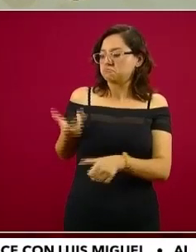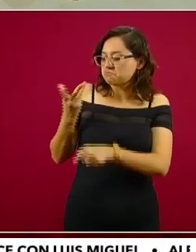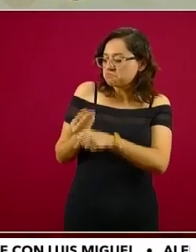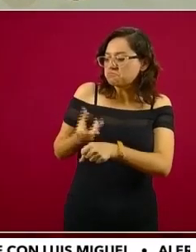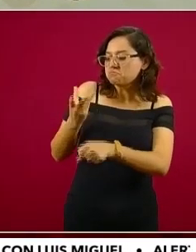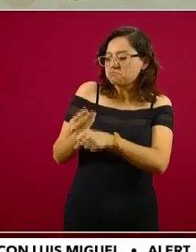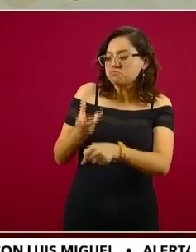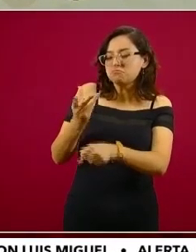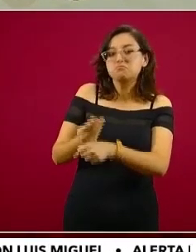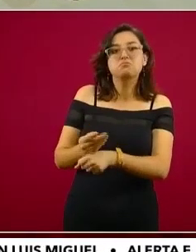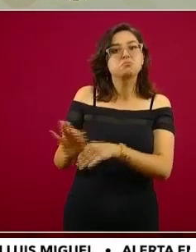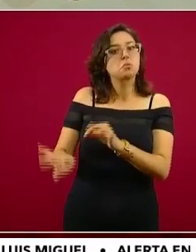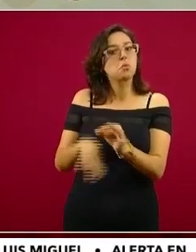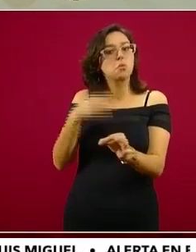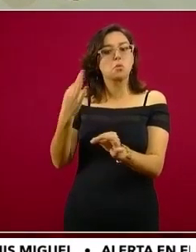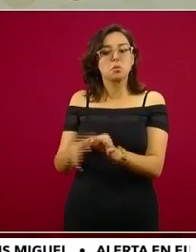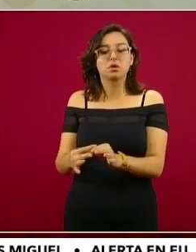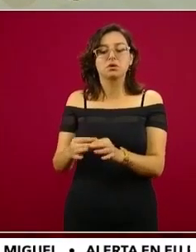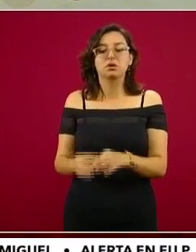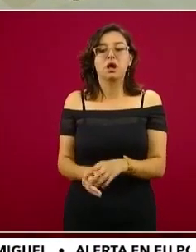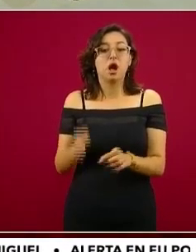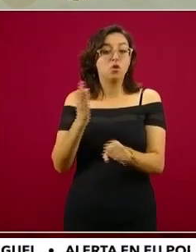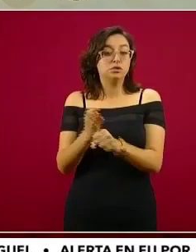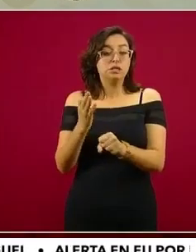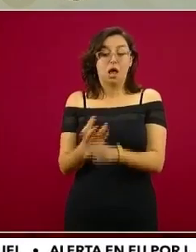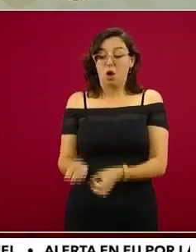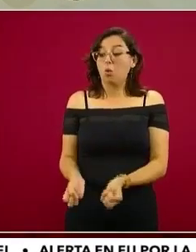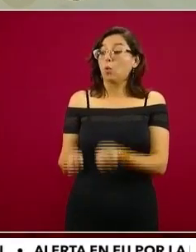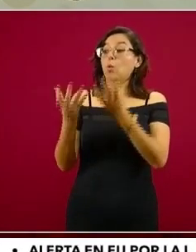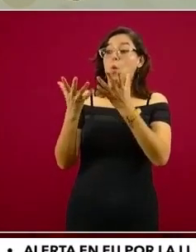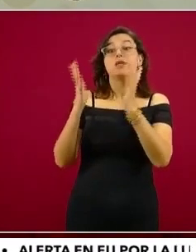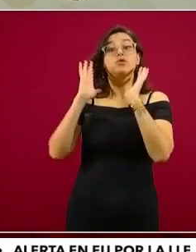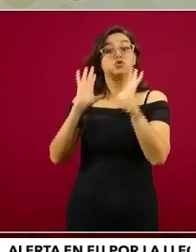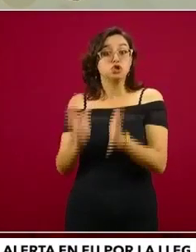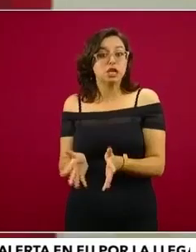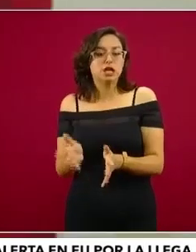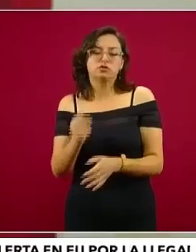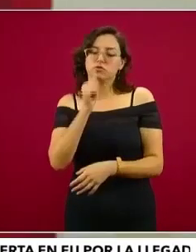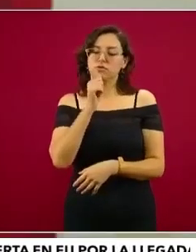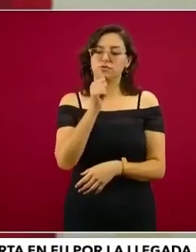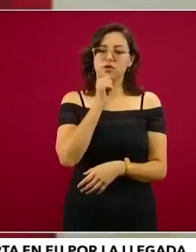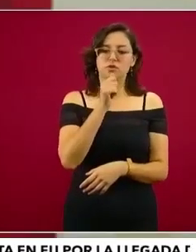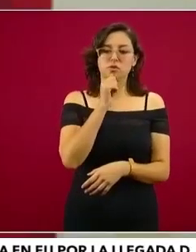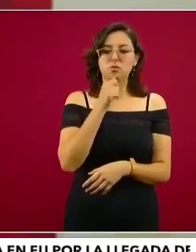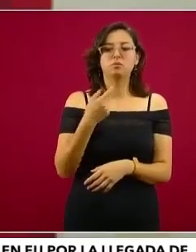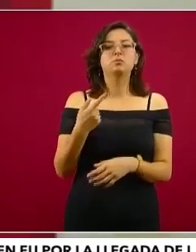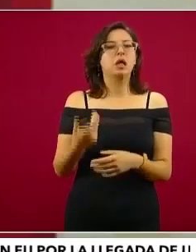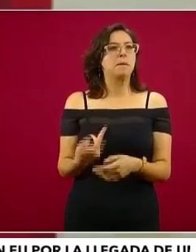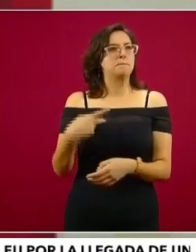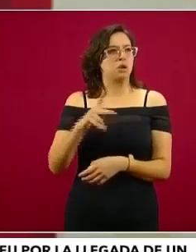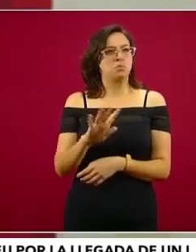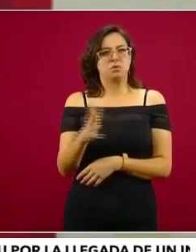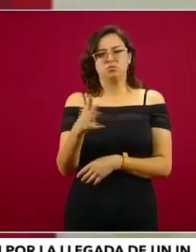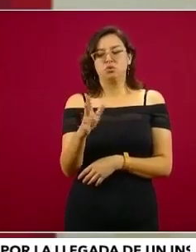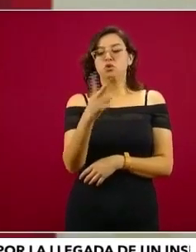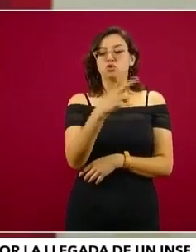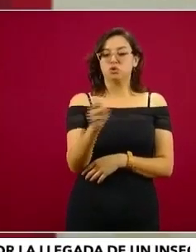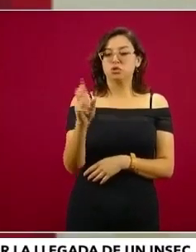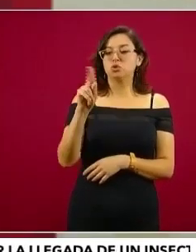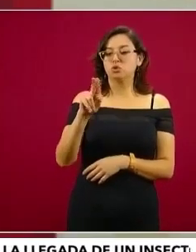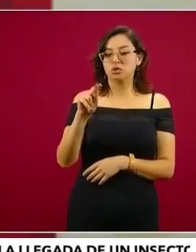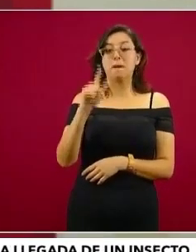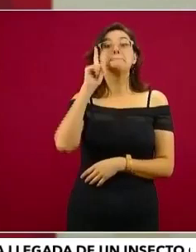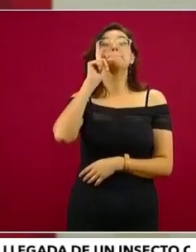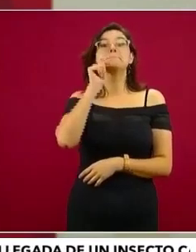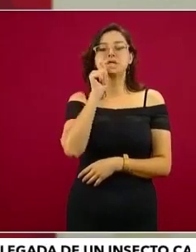reparación. En este momento no tengo el dato concreto de cuántos ya se lograron reparar, íbamos en más de 280. Mañana en el Pulso